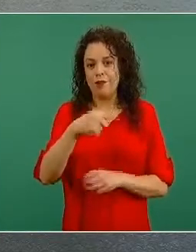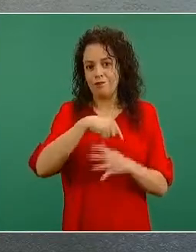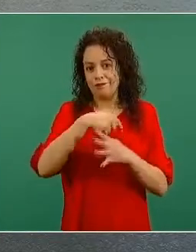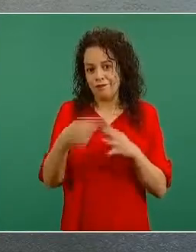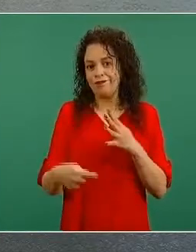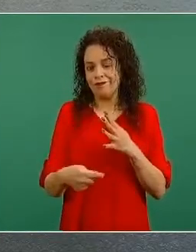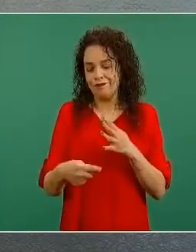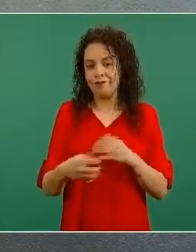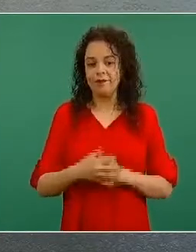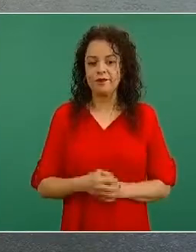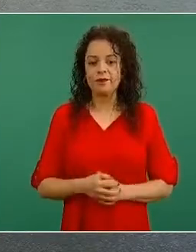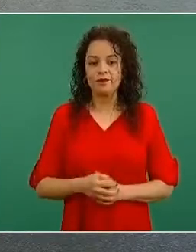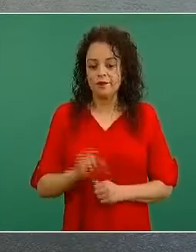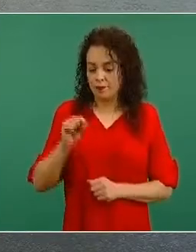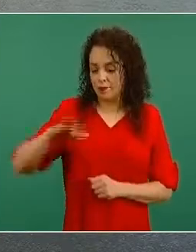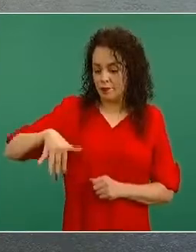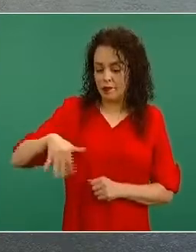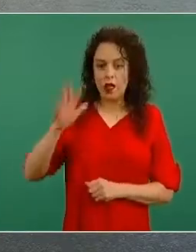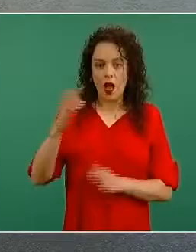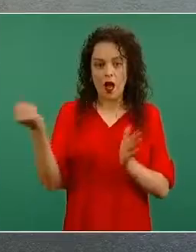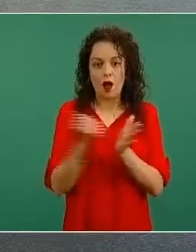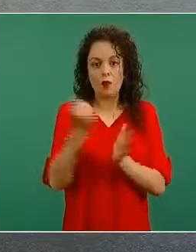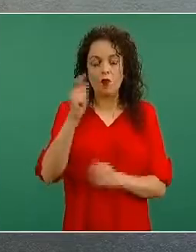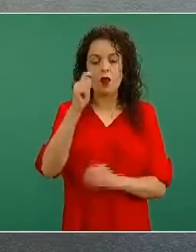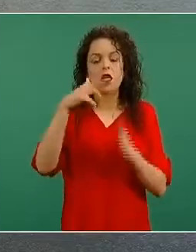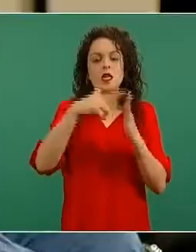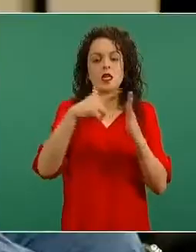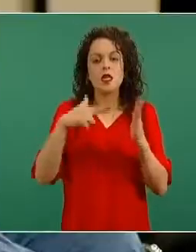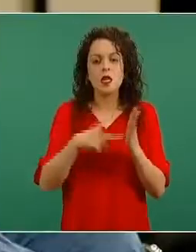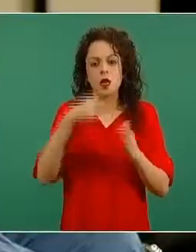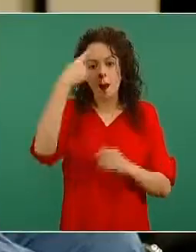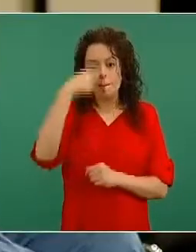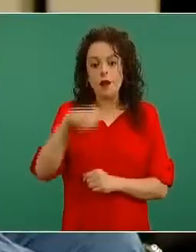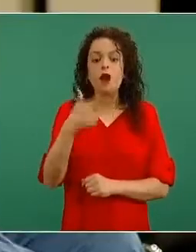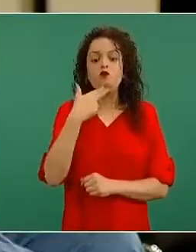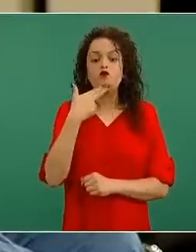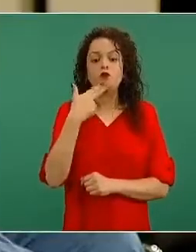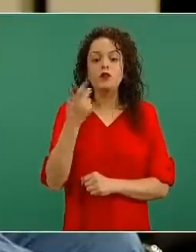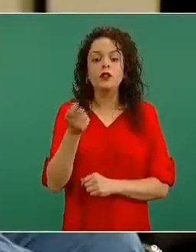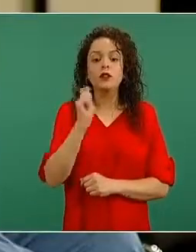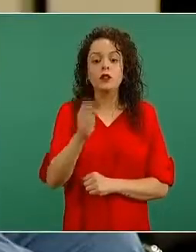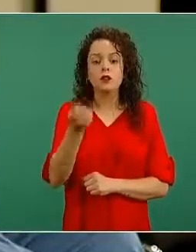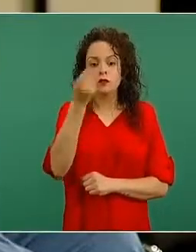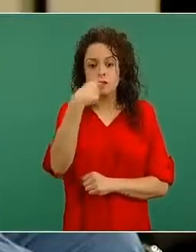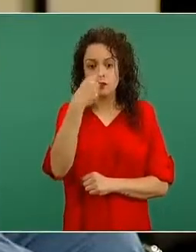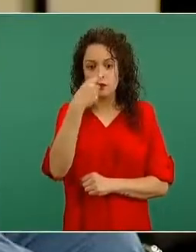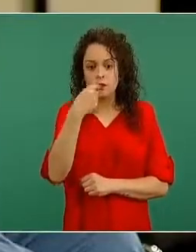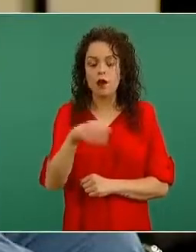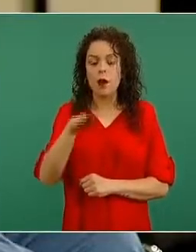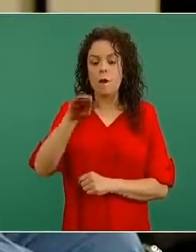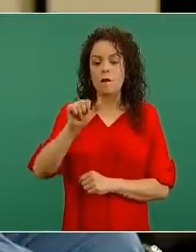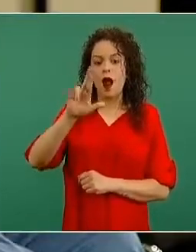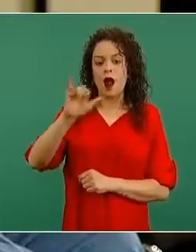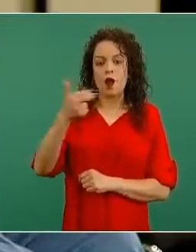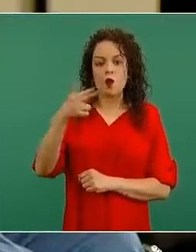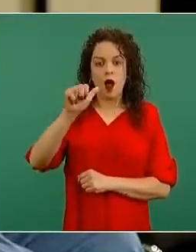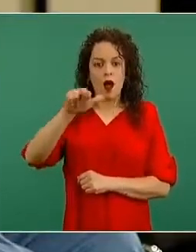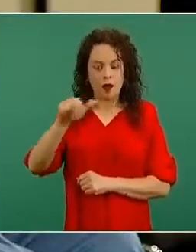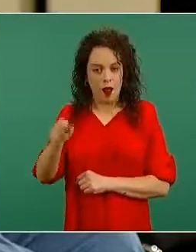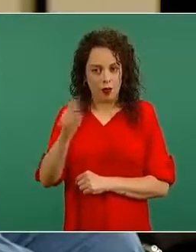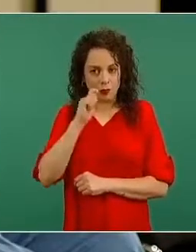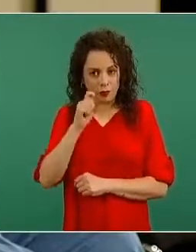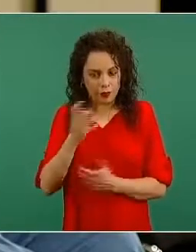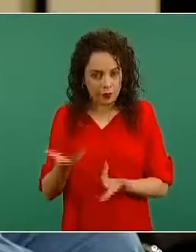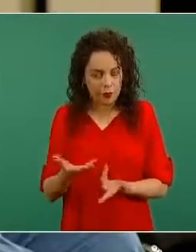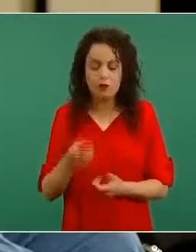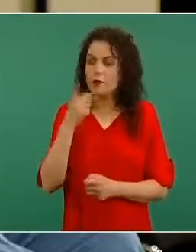aprobó el reglamento para el uso medicinal de la marihuana. Entonces,